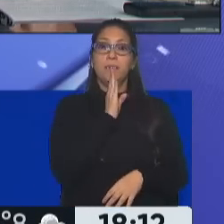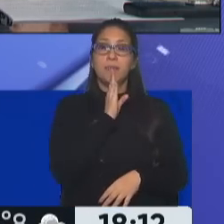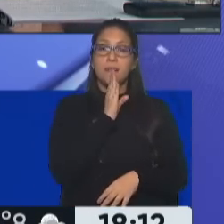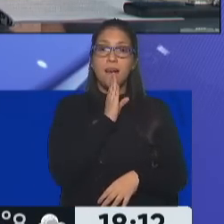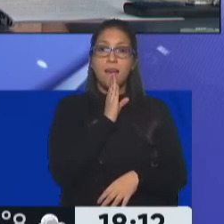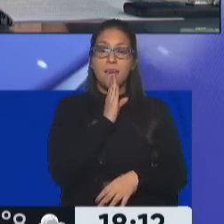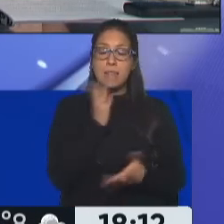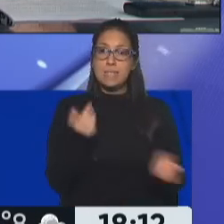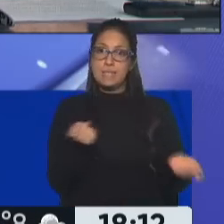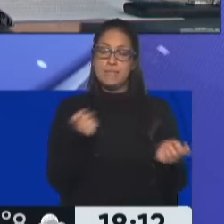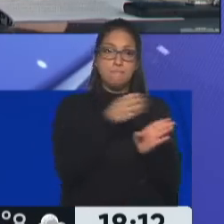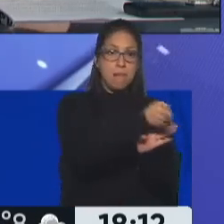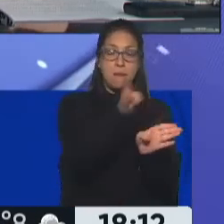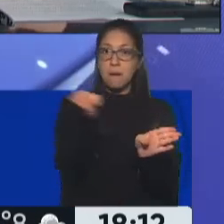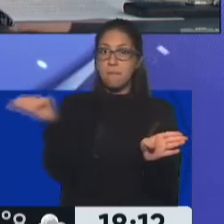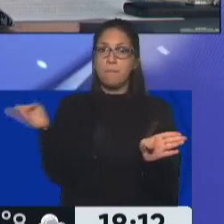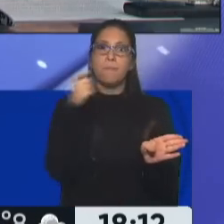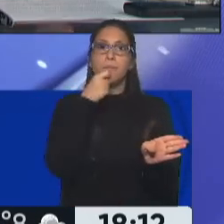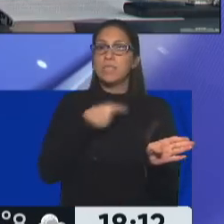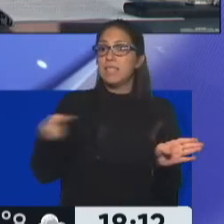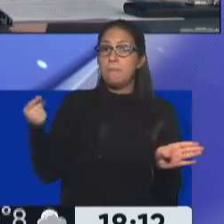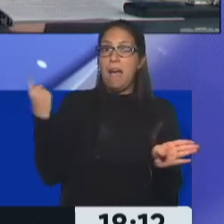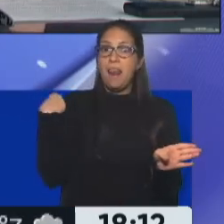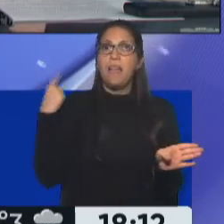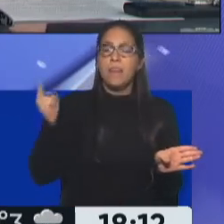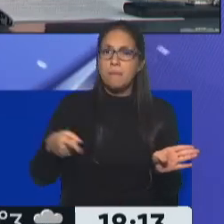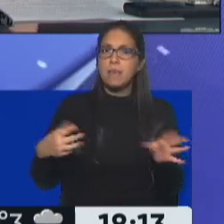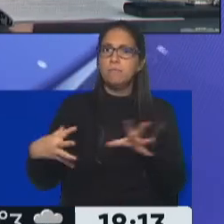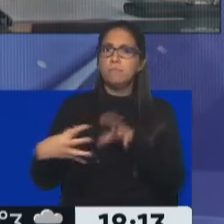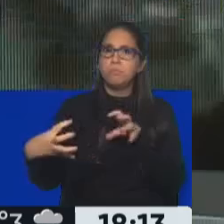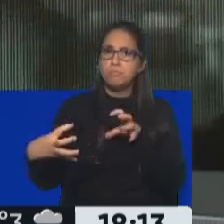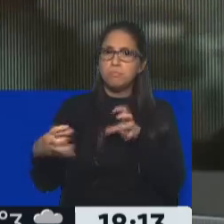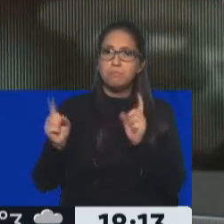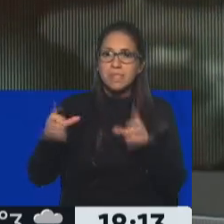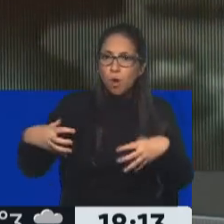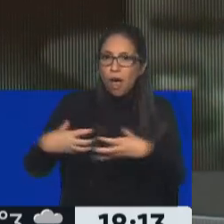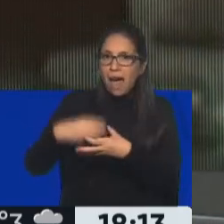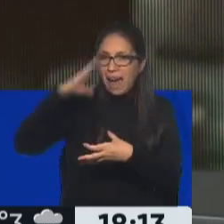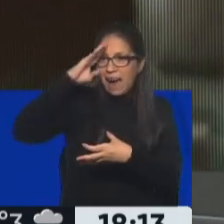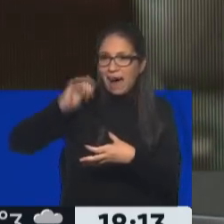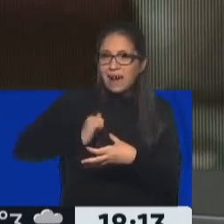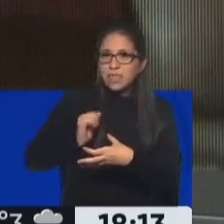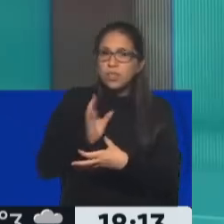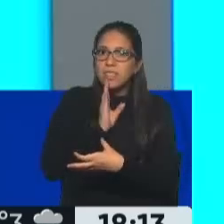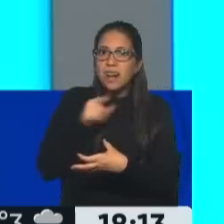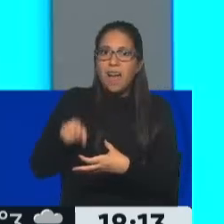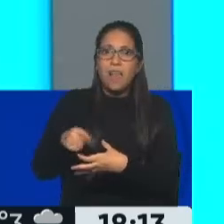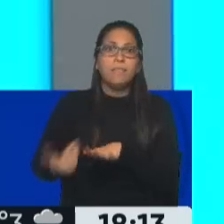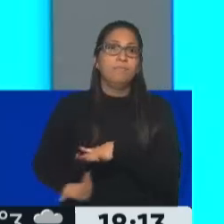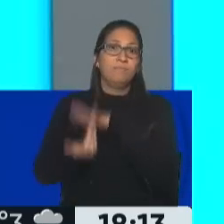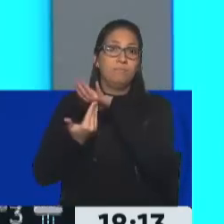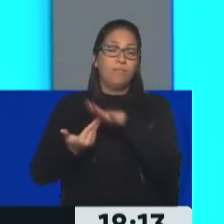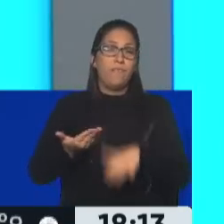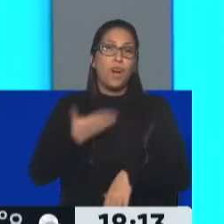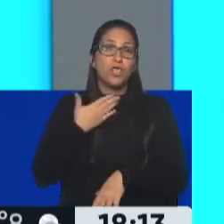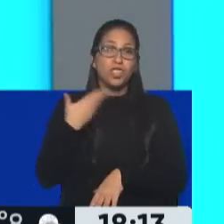momento. Porque por un lado, esta semana también se generó ahí alguna tensión con su propio ejército, porque habló el portavoz del